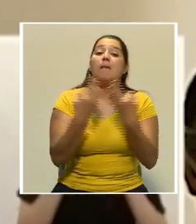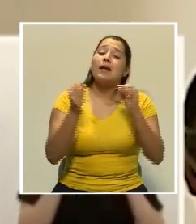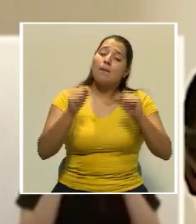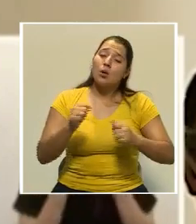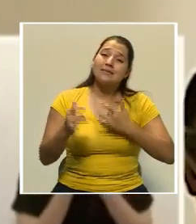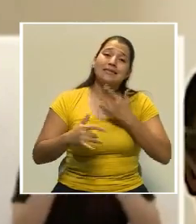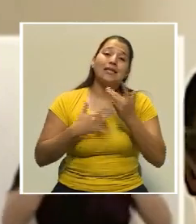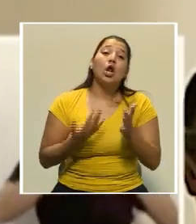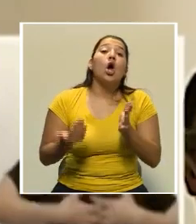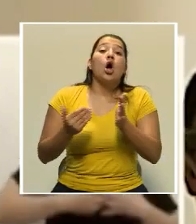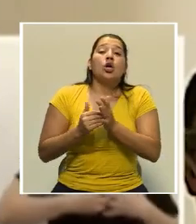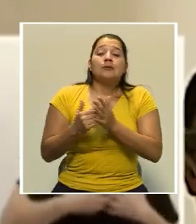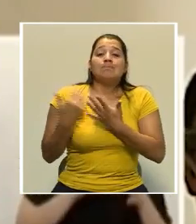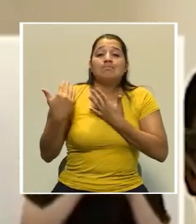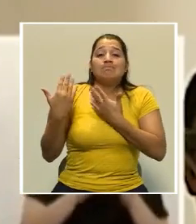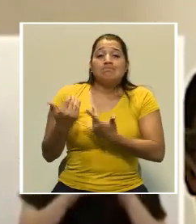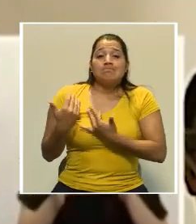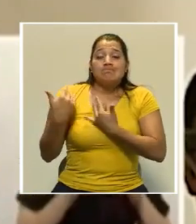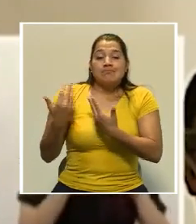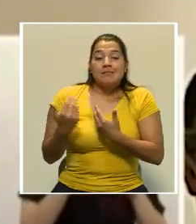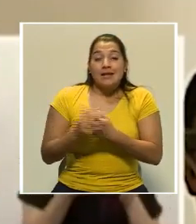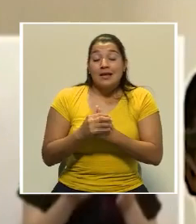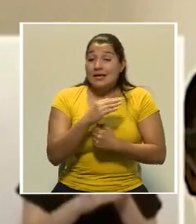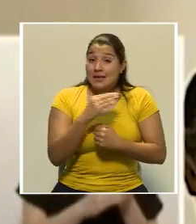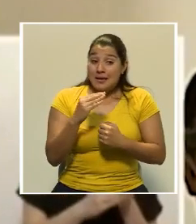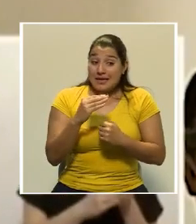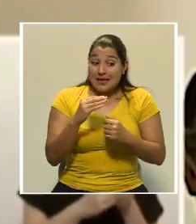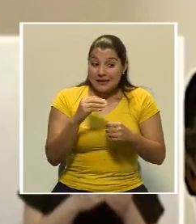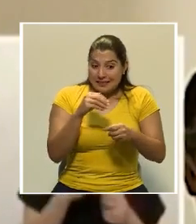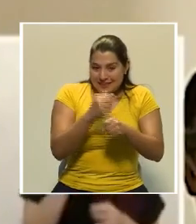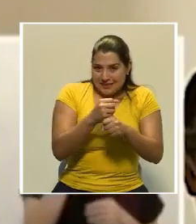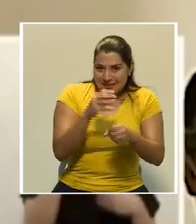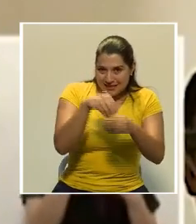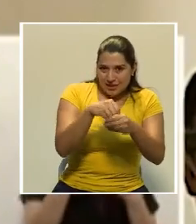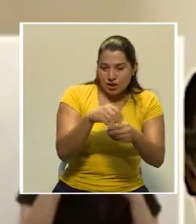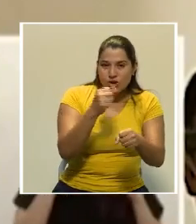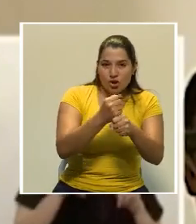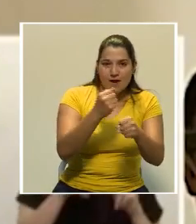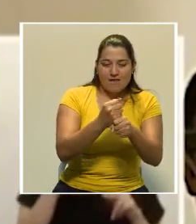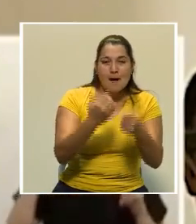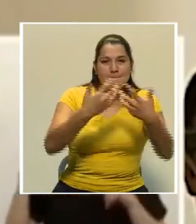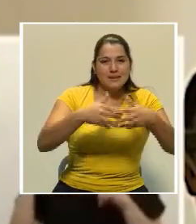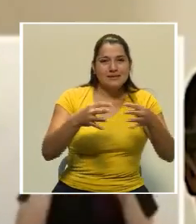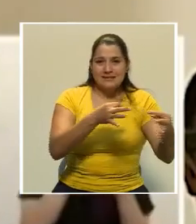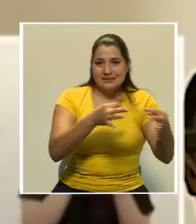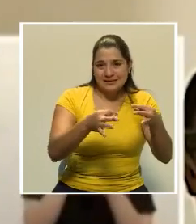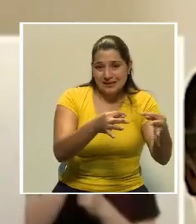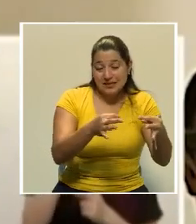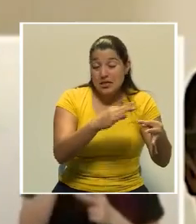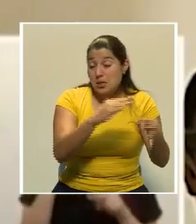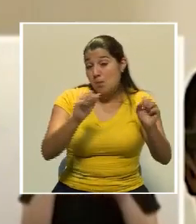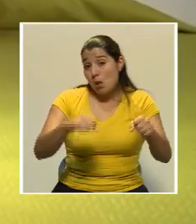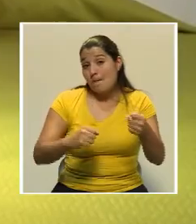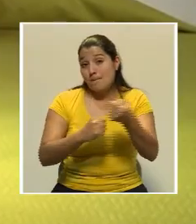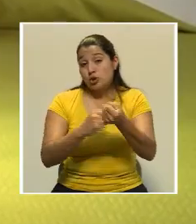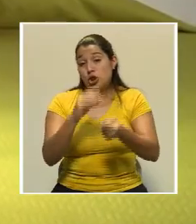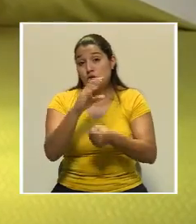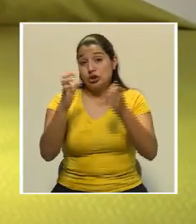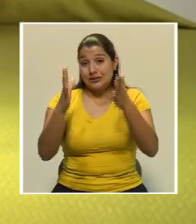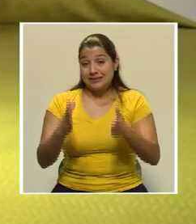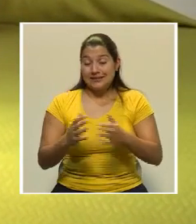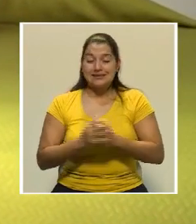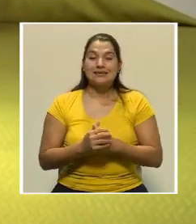empresas vinculadas a la industria turística y que brinda oportunidad de descubrir Costa Rica apoyando a los costarricenses. En